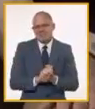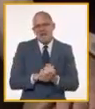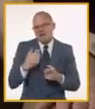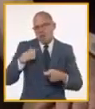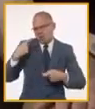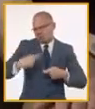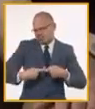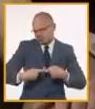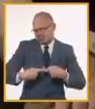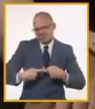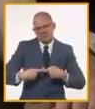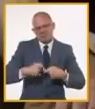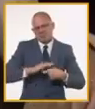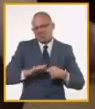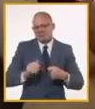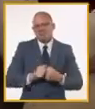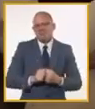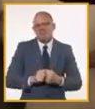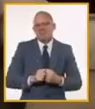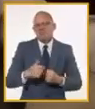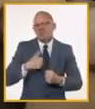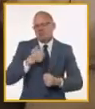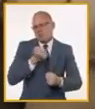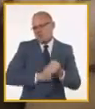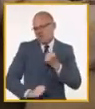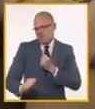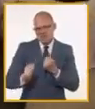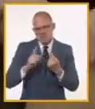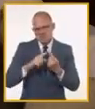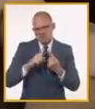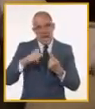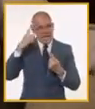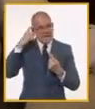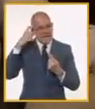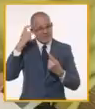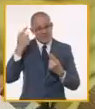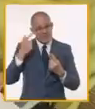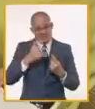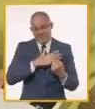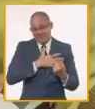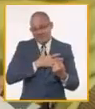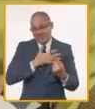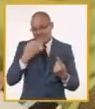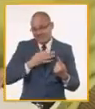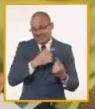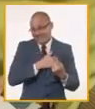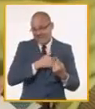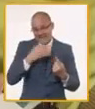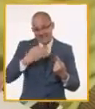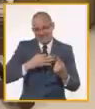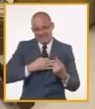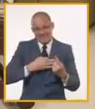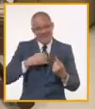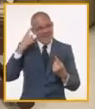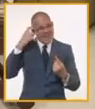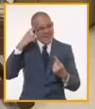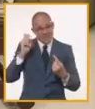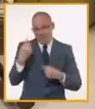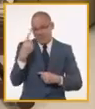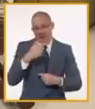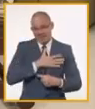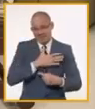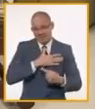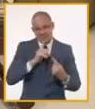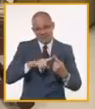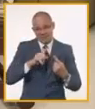que tengo un hijo, un nieto que es lo más grande del mundo, que tú sabes que todos los abuelos, entonces el nieto que tienen es